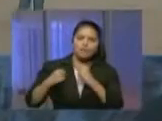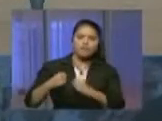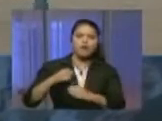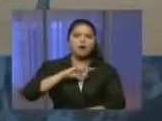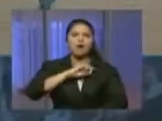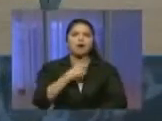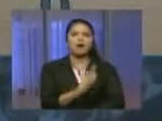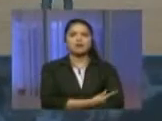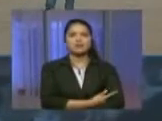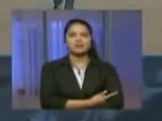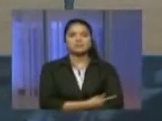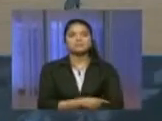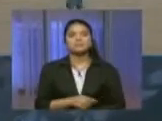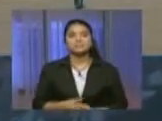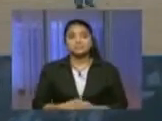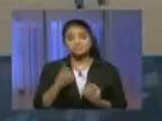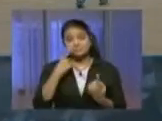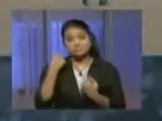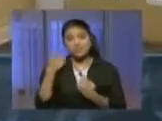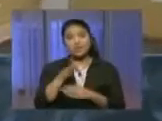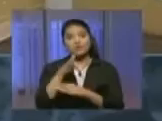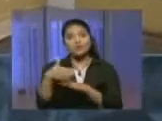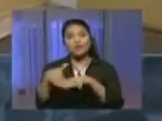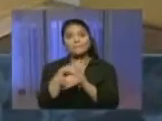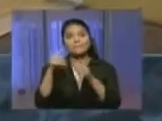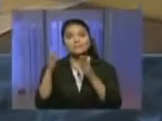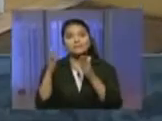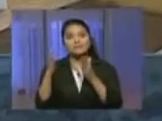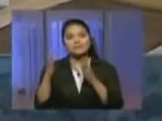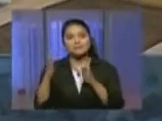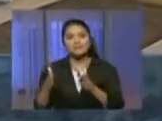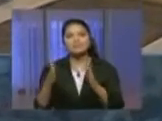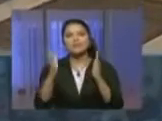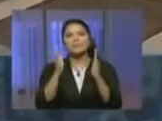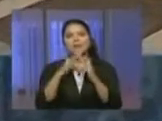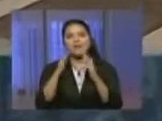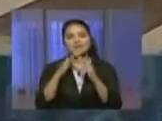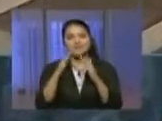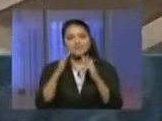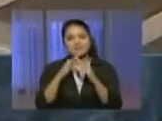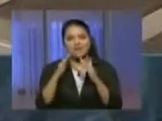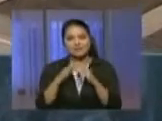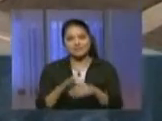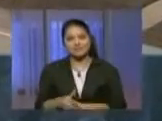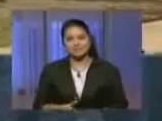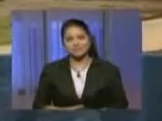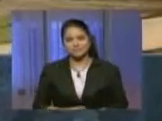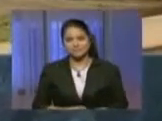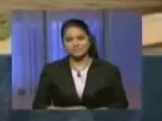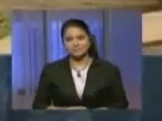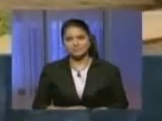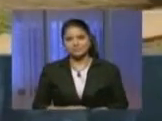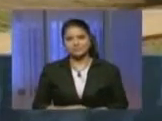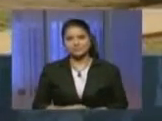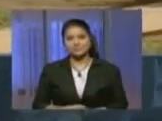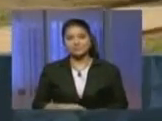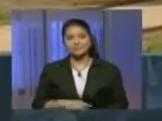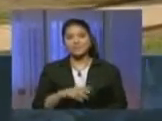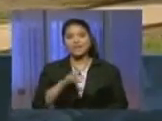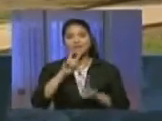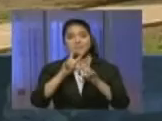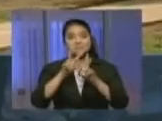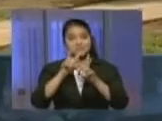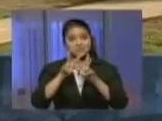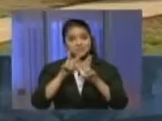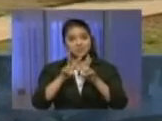allí estaba nuestro ministro del poder popular para la vivienda la gran misión vivienda